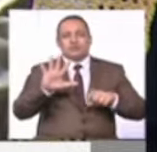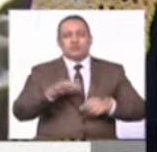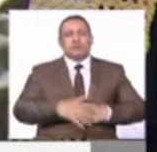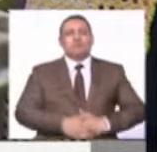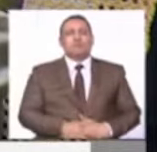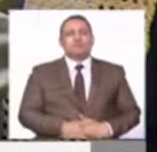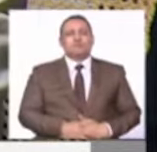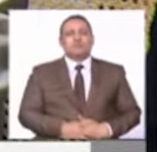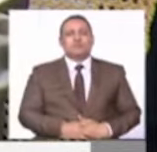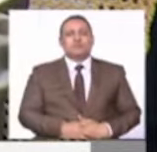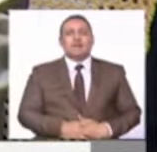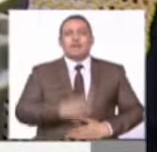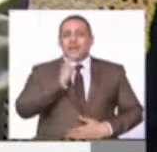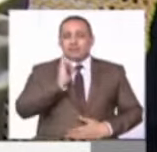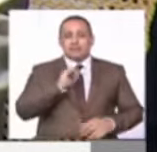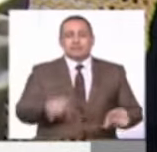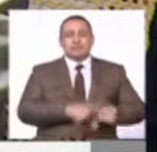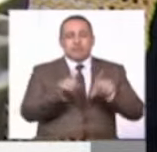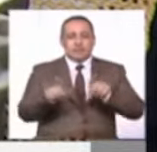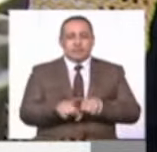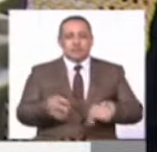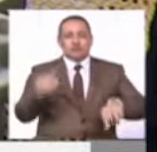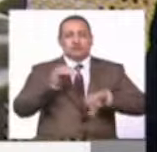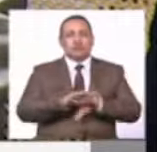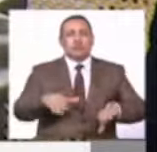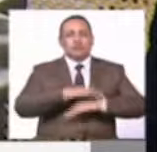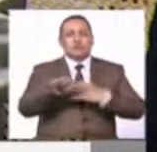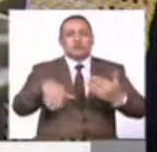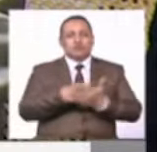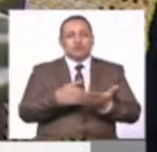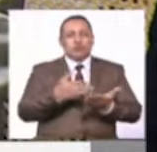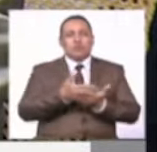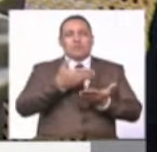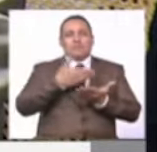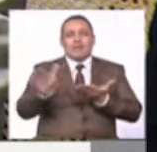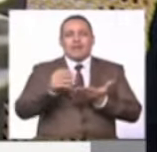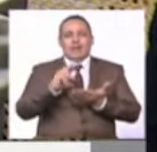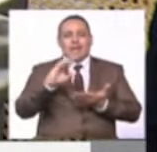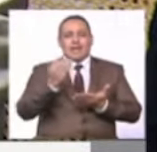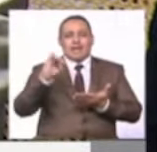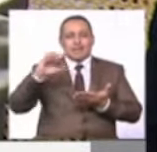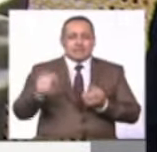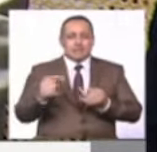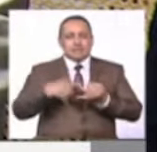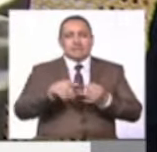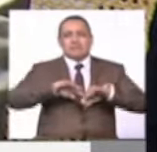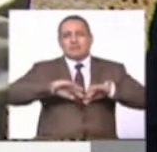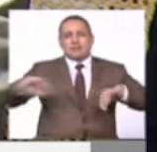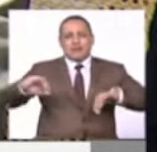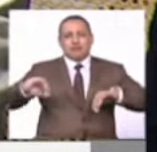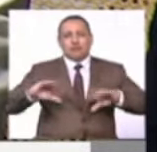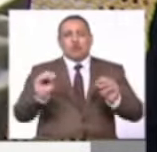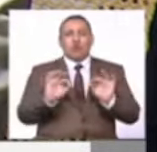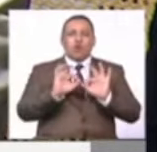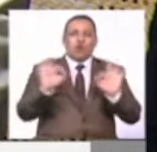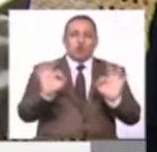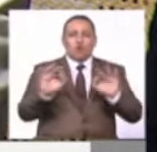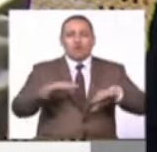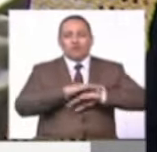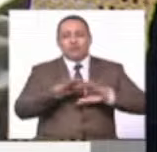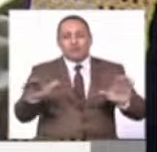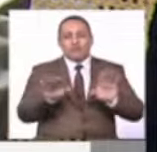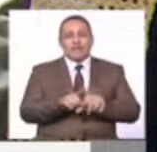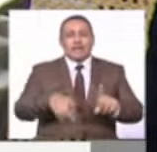2020-2025 Asimismo sobre las causales de vacancia separación y ces luego de